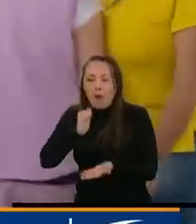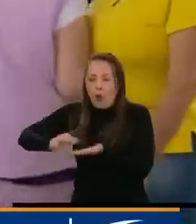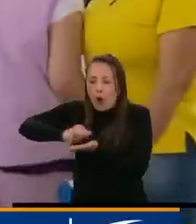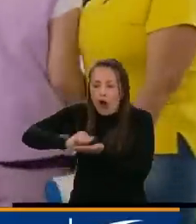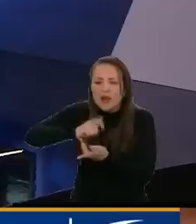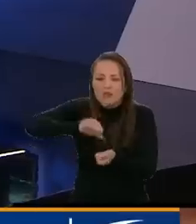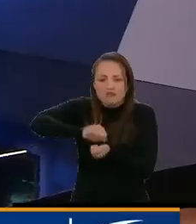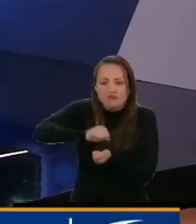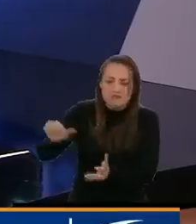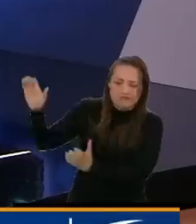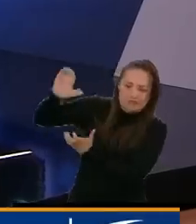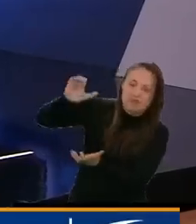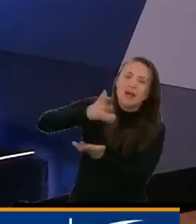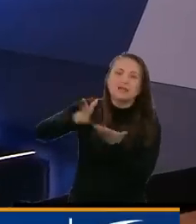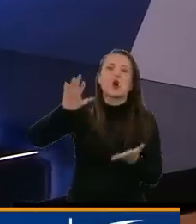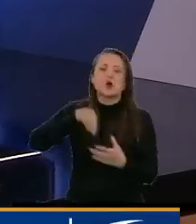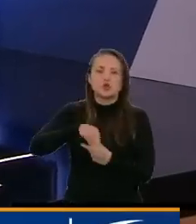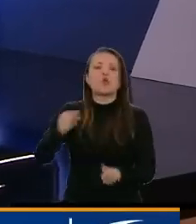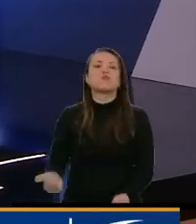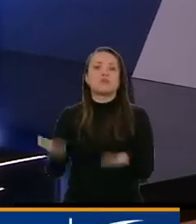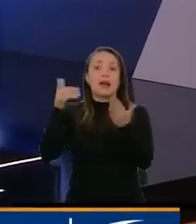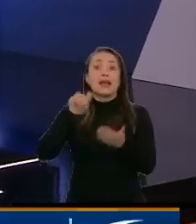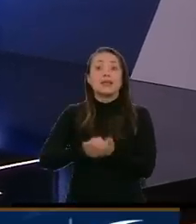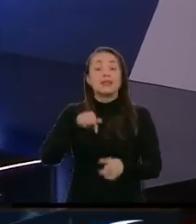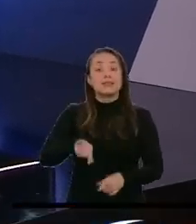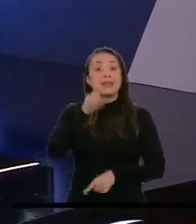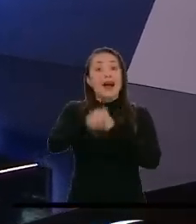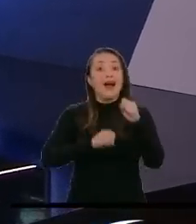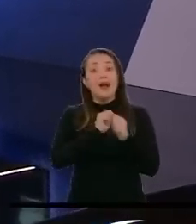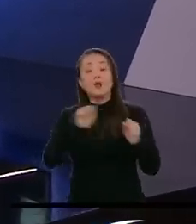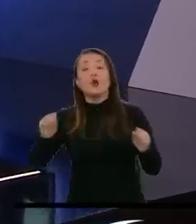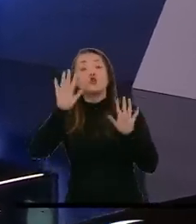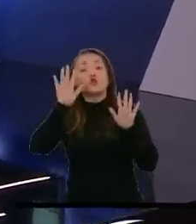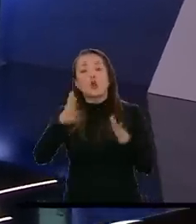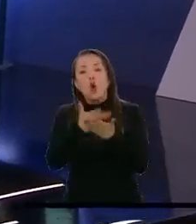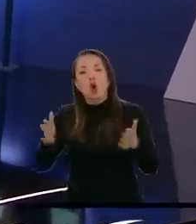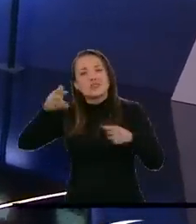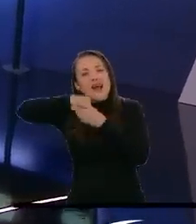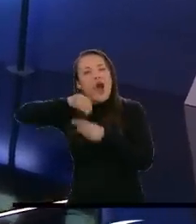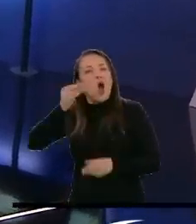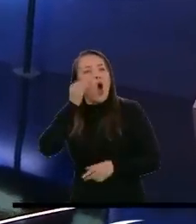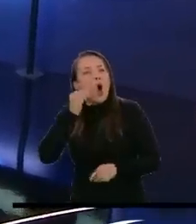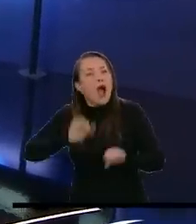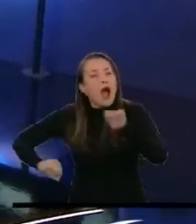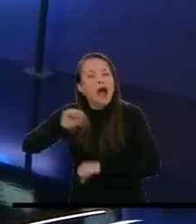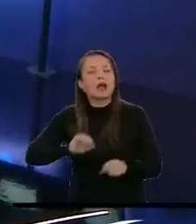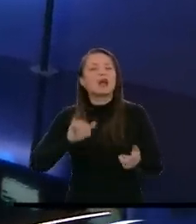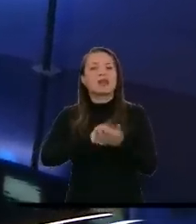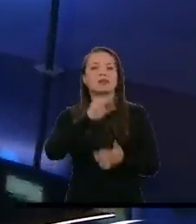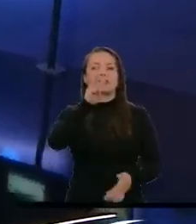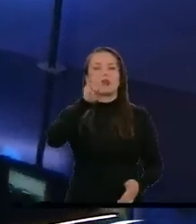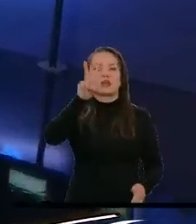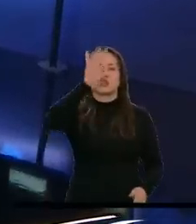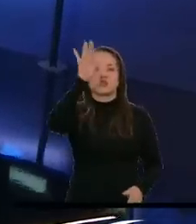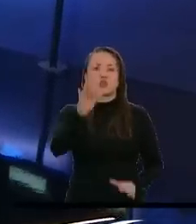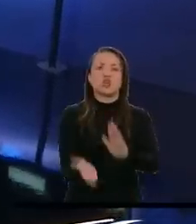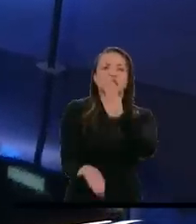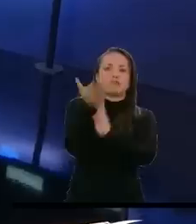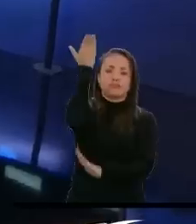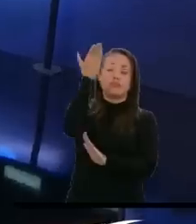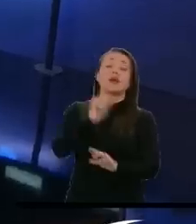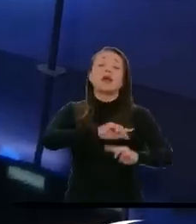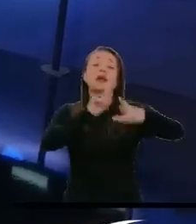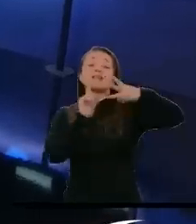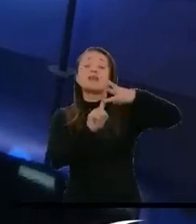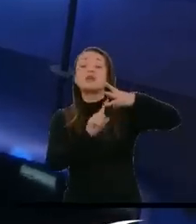detergentes. La cifra anual de estos productos de limpieza y manutención llega al 32% de incremento. Y la